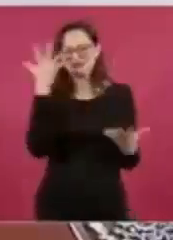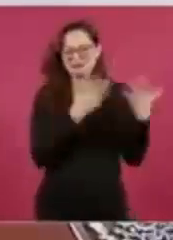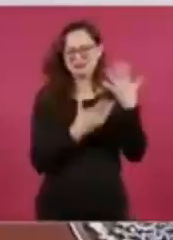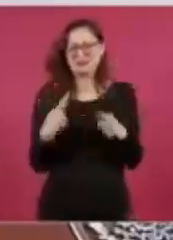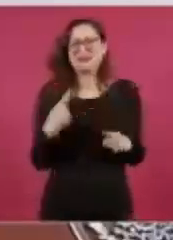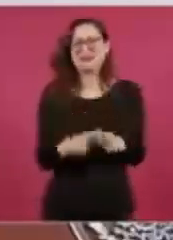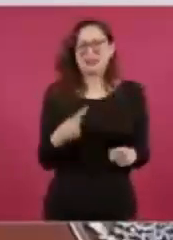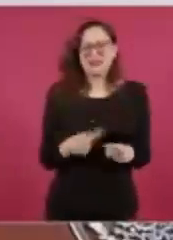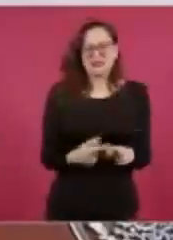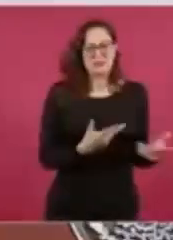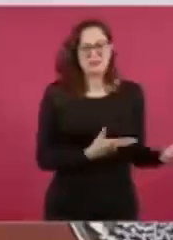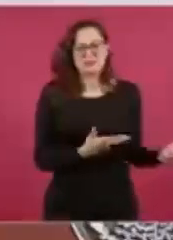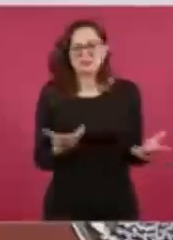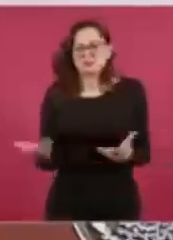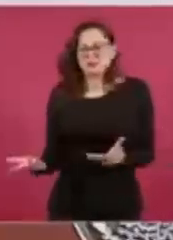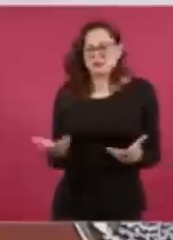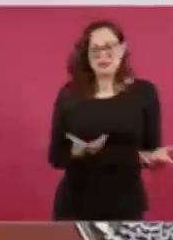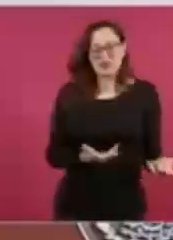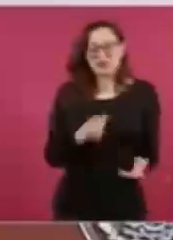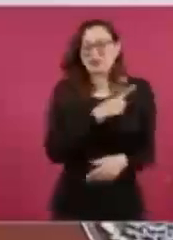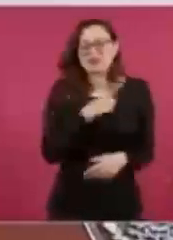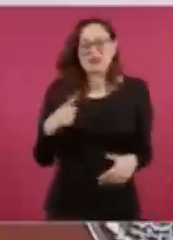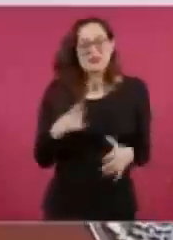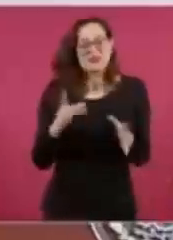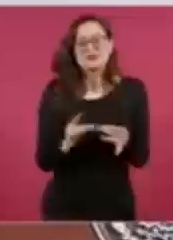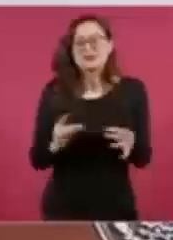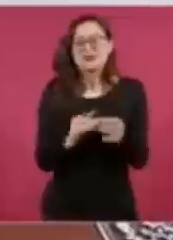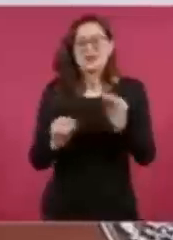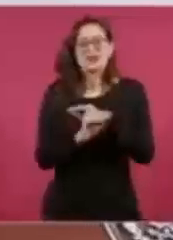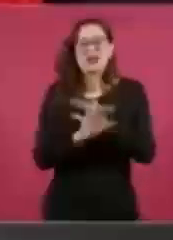porque además lo vamos a saber.